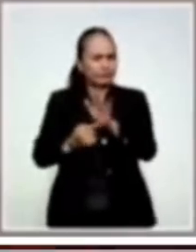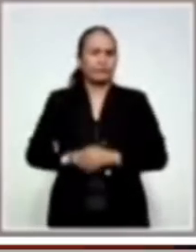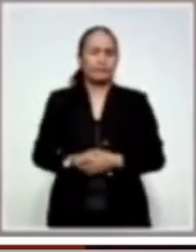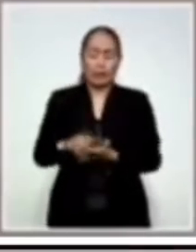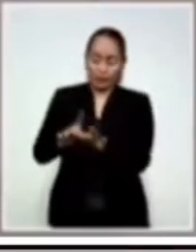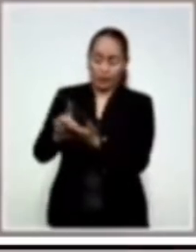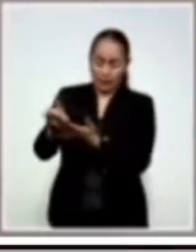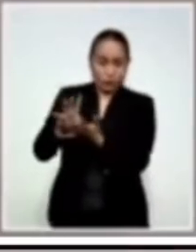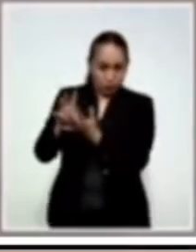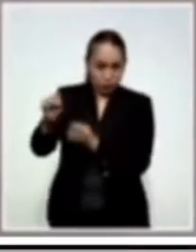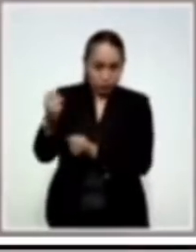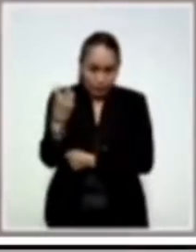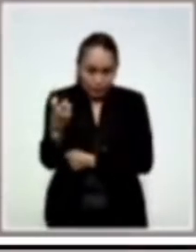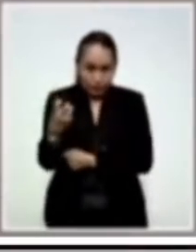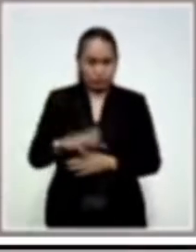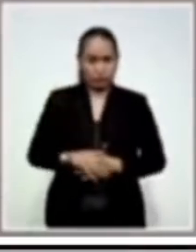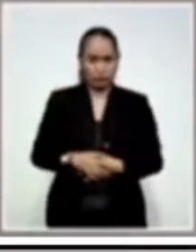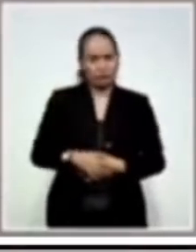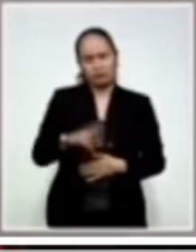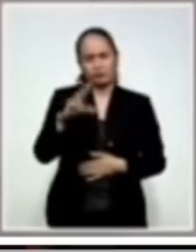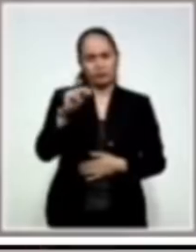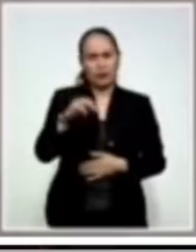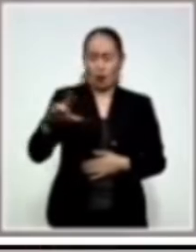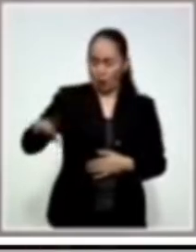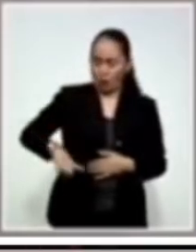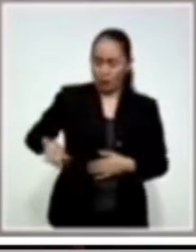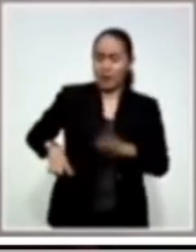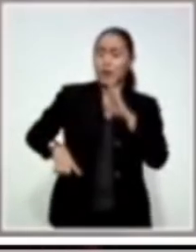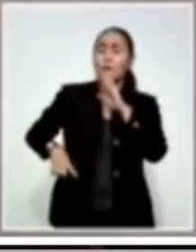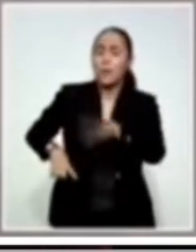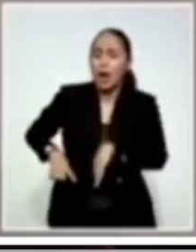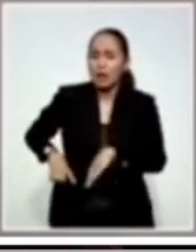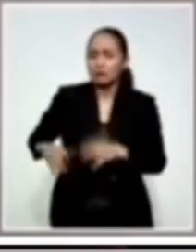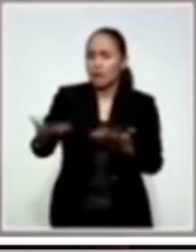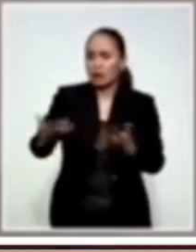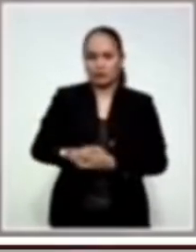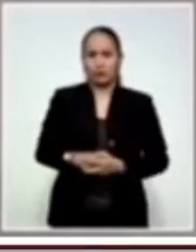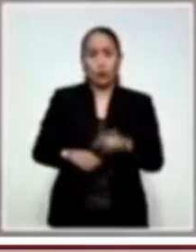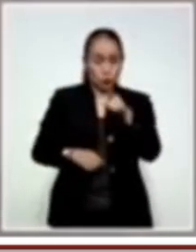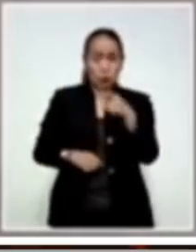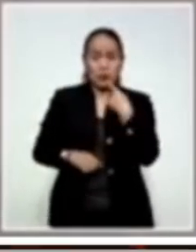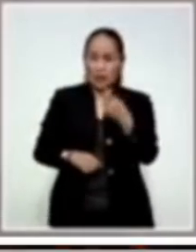no es así. Lo que hace el gobierno está mal, y si no dices que está mal,